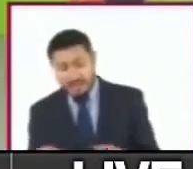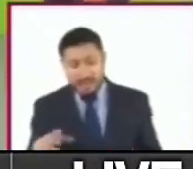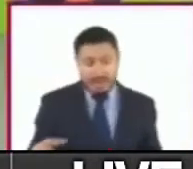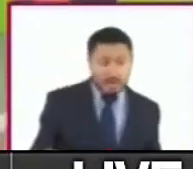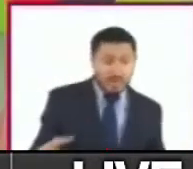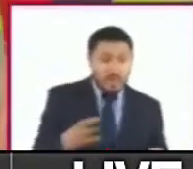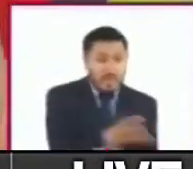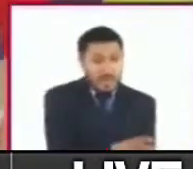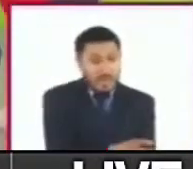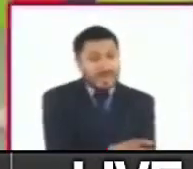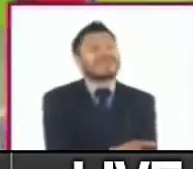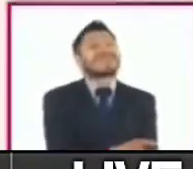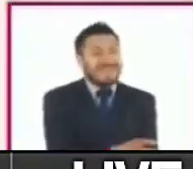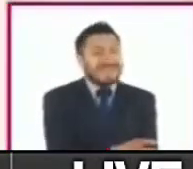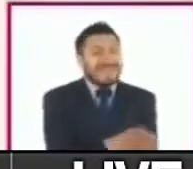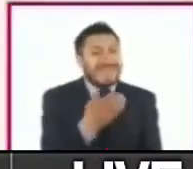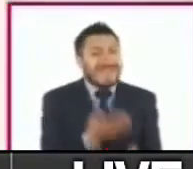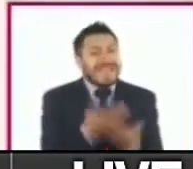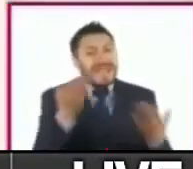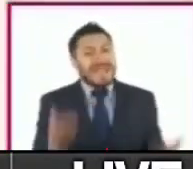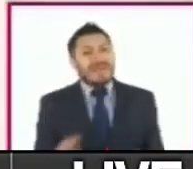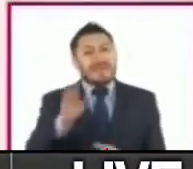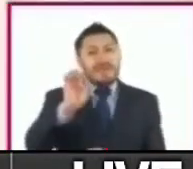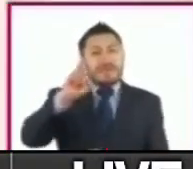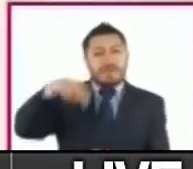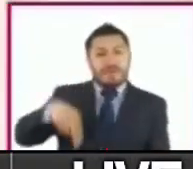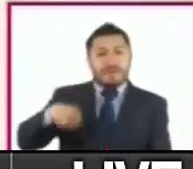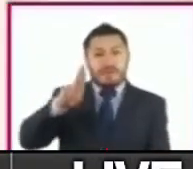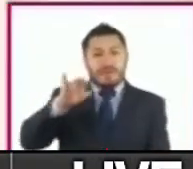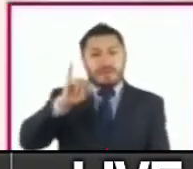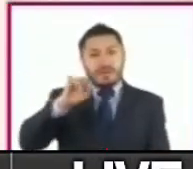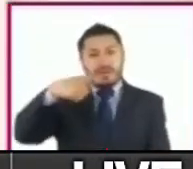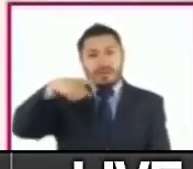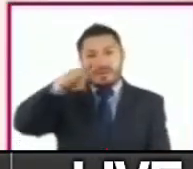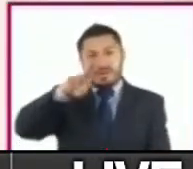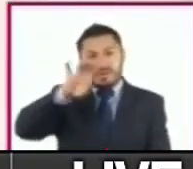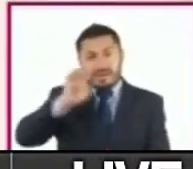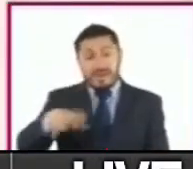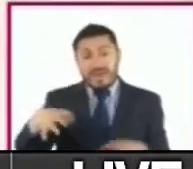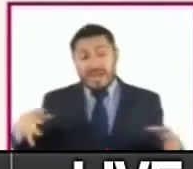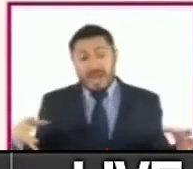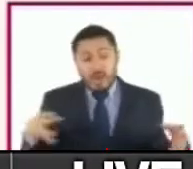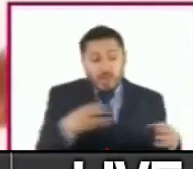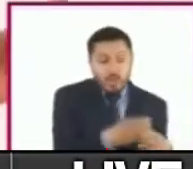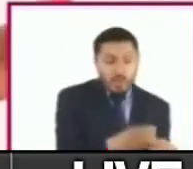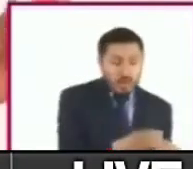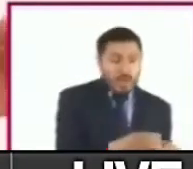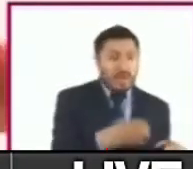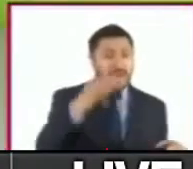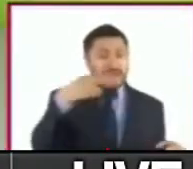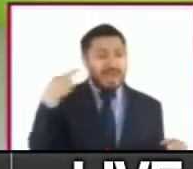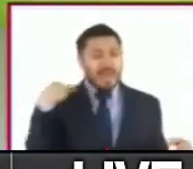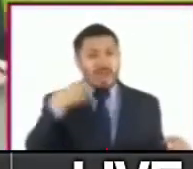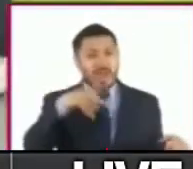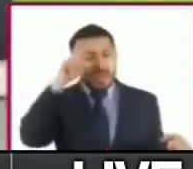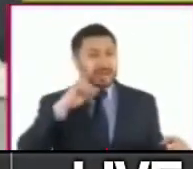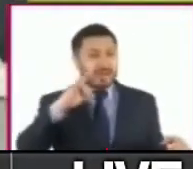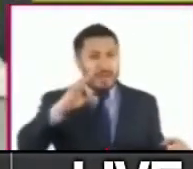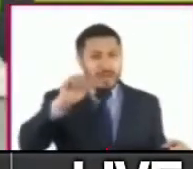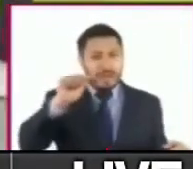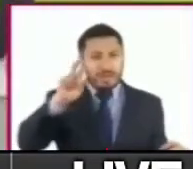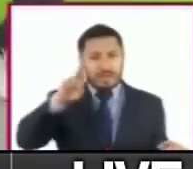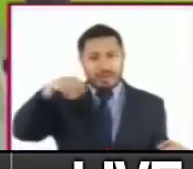Ahora Enrique le toca el más reducido y a la maestra Carmina el más amplio. Así es más fácil.